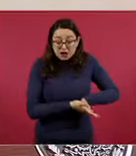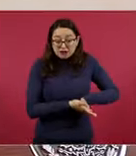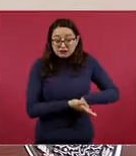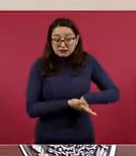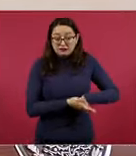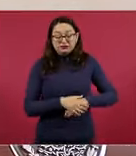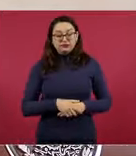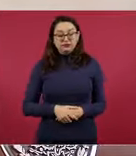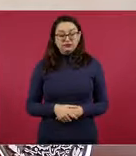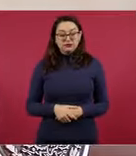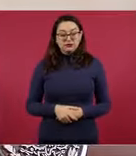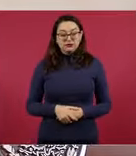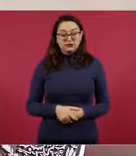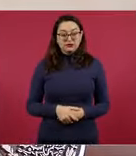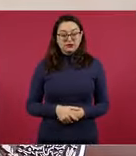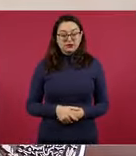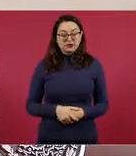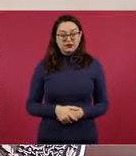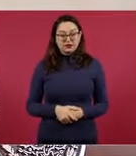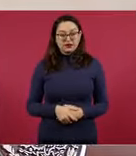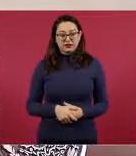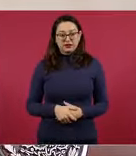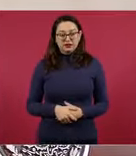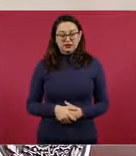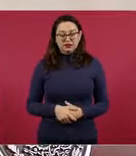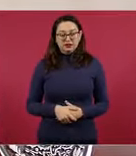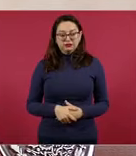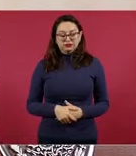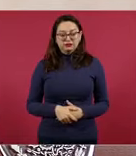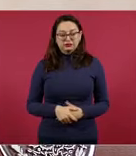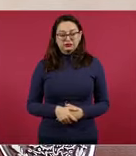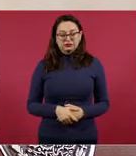no tienes ahí la, porque hubo hasta